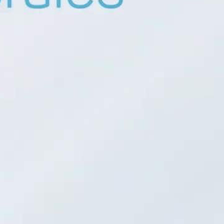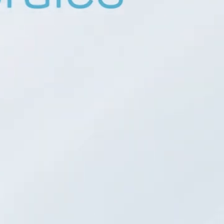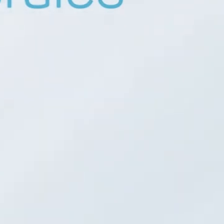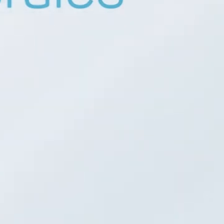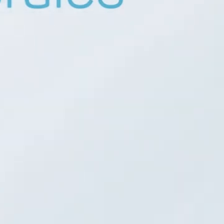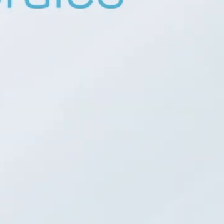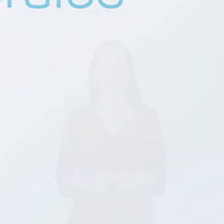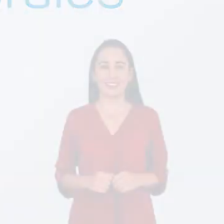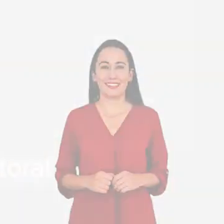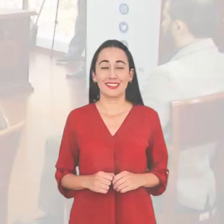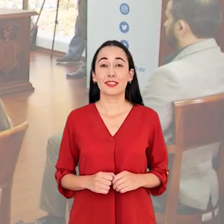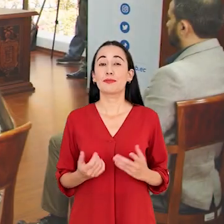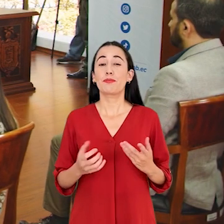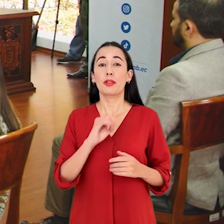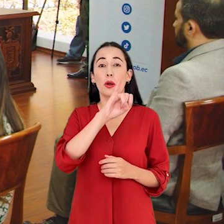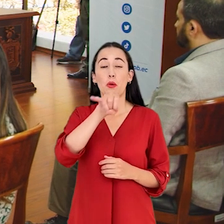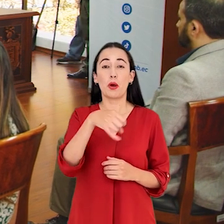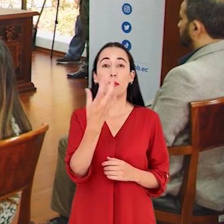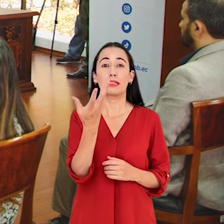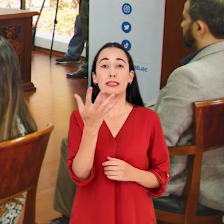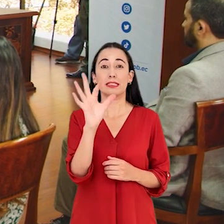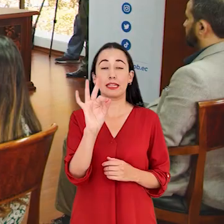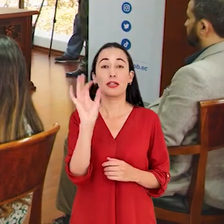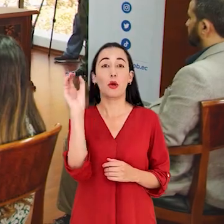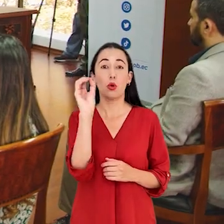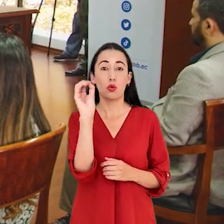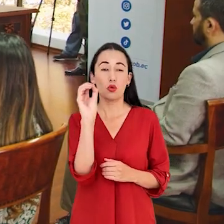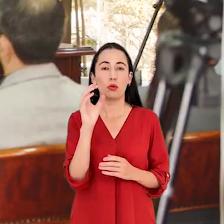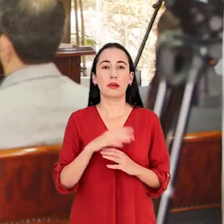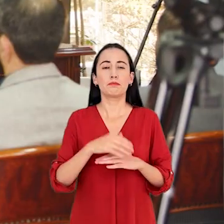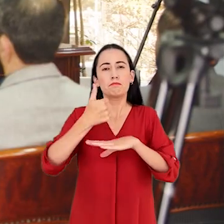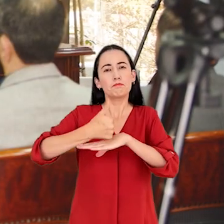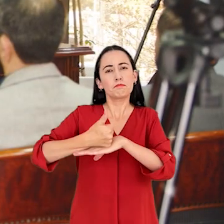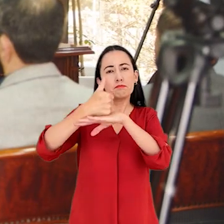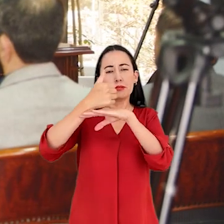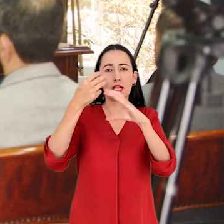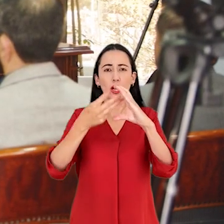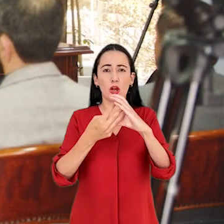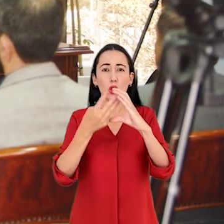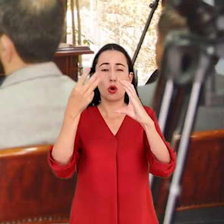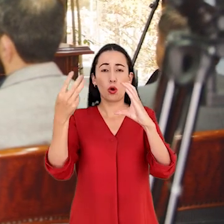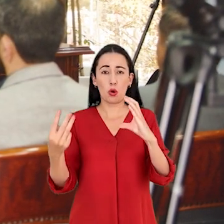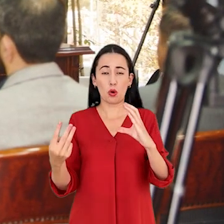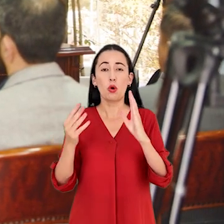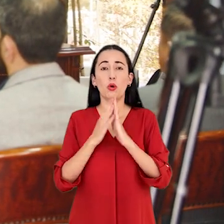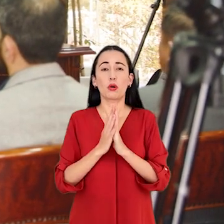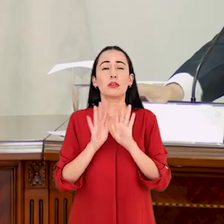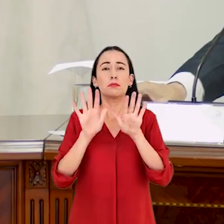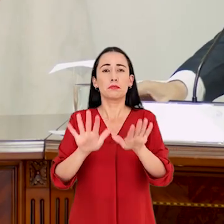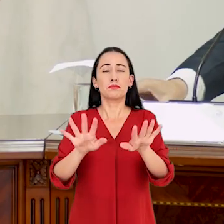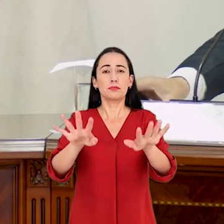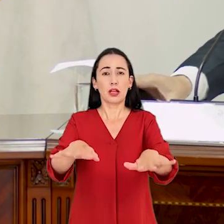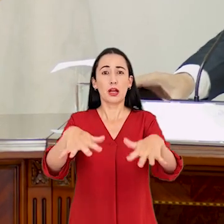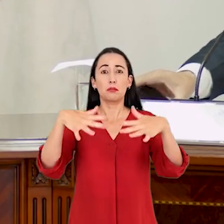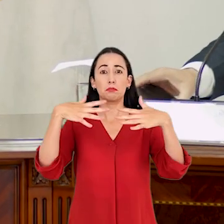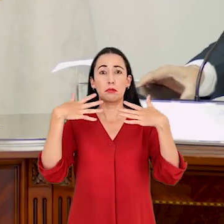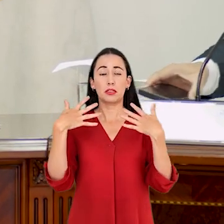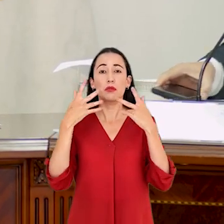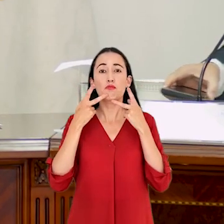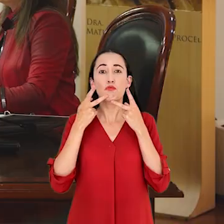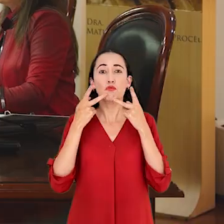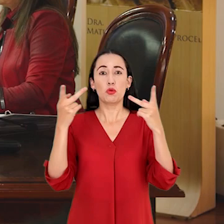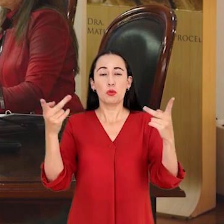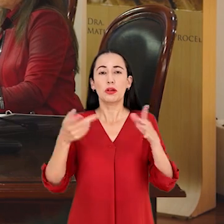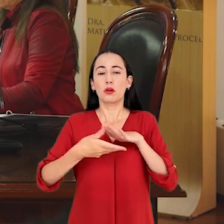Segundos electorales. Este jueves 19 de octubre, el Consejo Nacional Electoral instaló la Audiencia